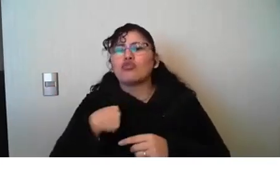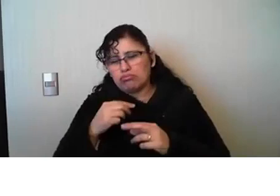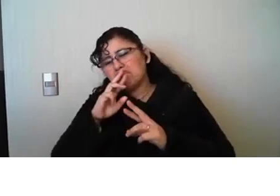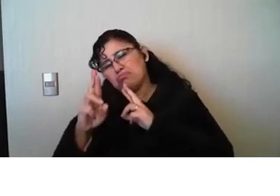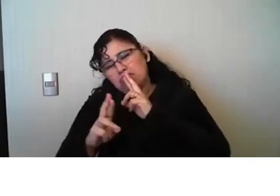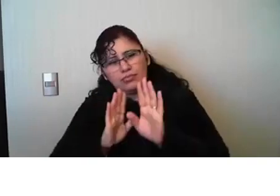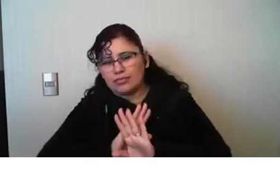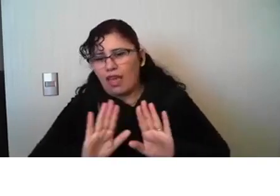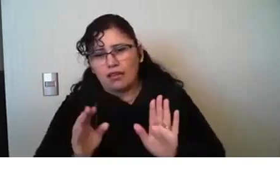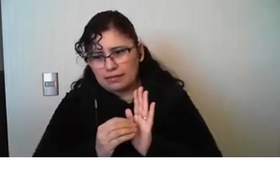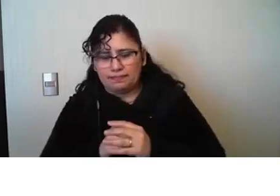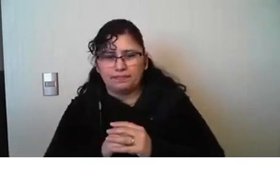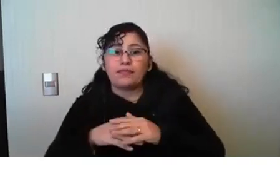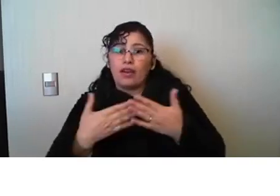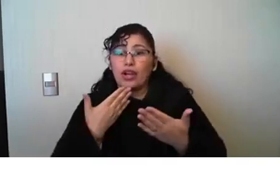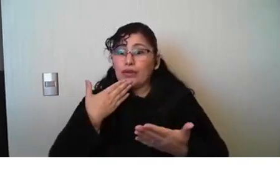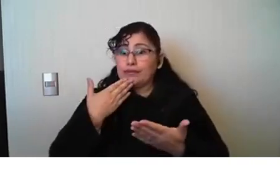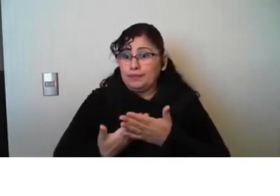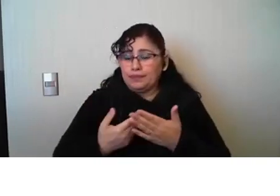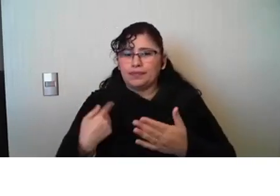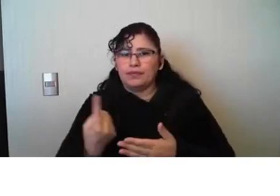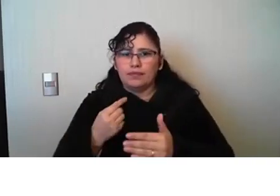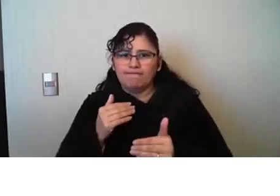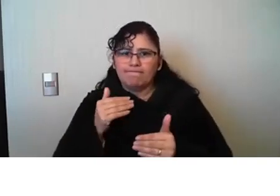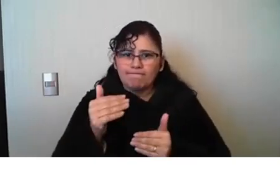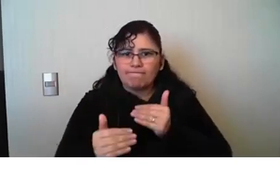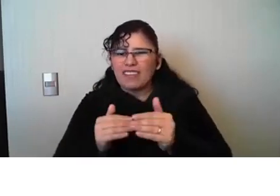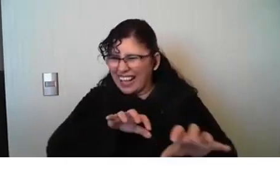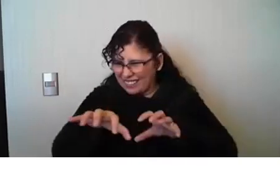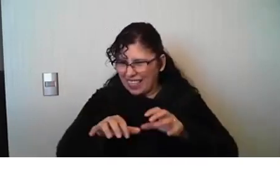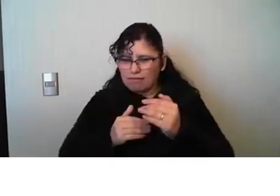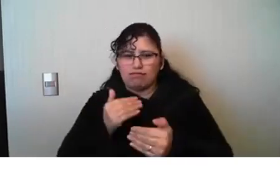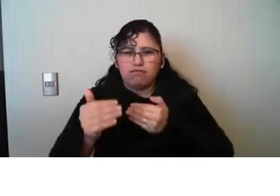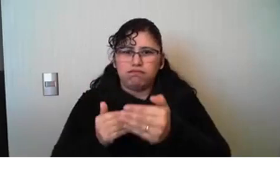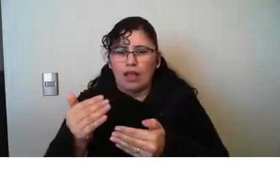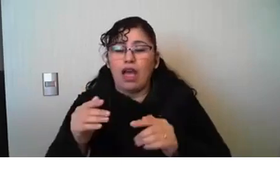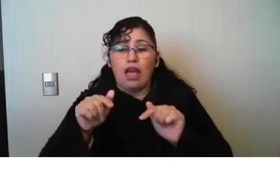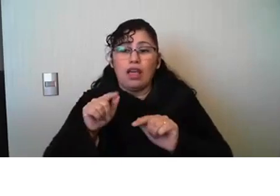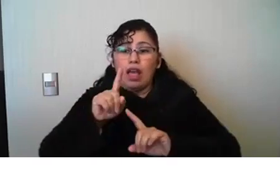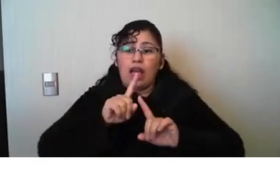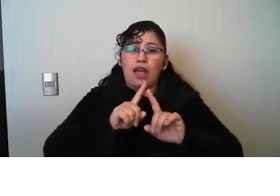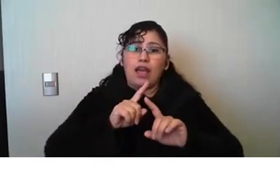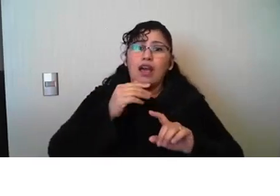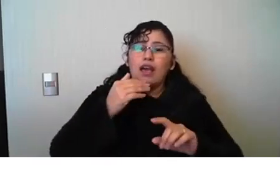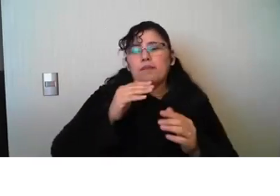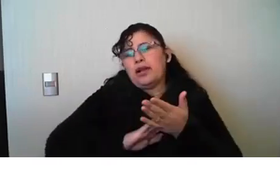En la medida que avancemos en otras actividades, vamos a tener actividades los días jueves, ¿ya?